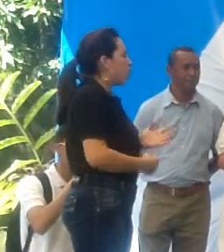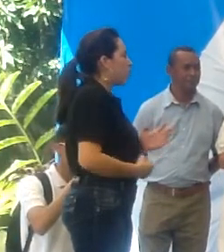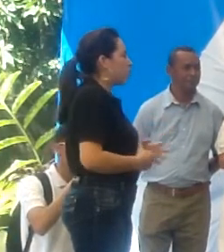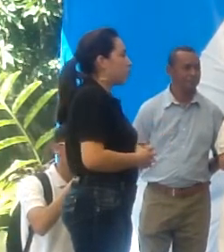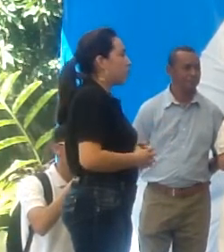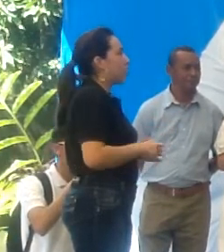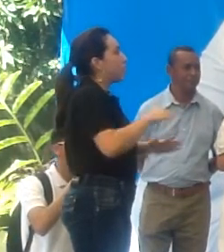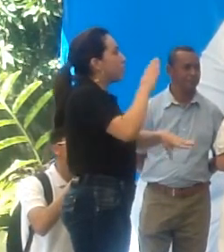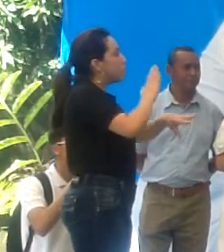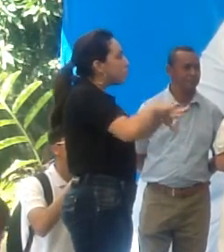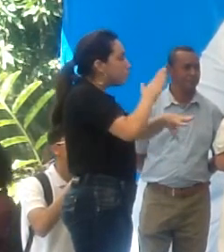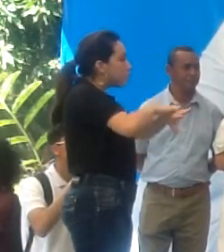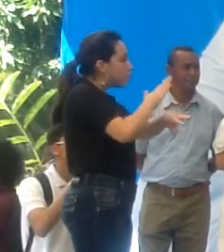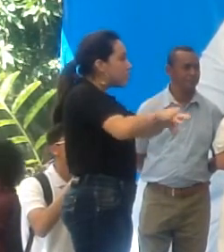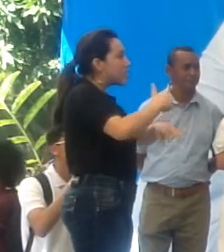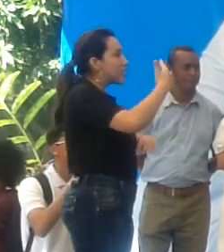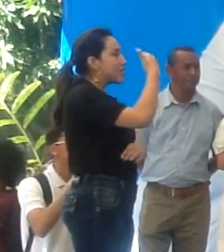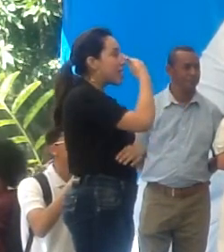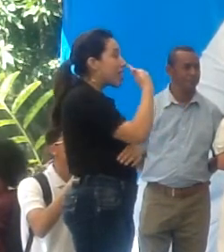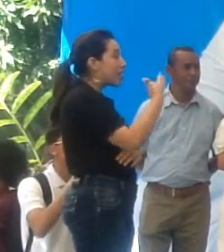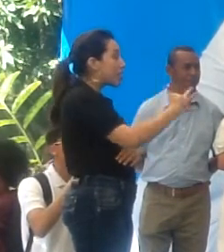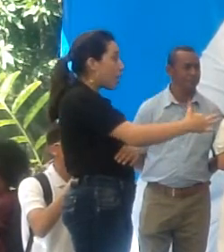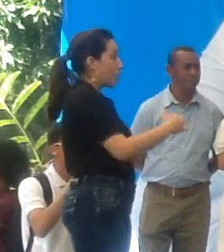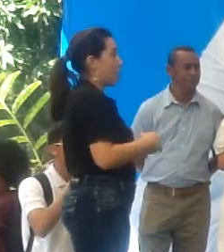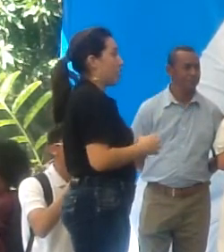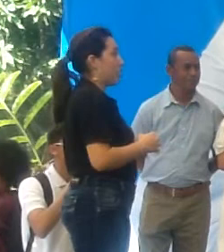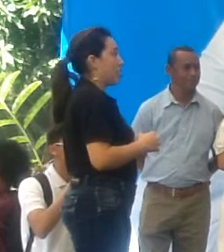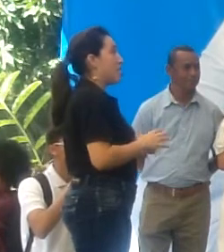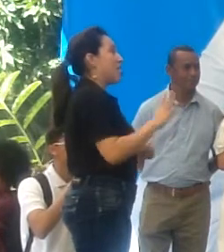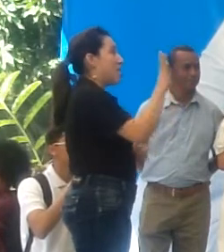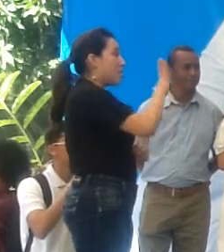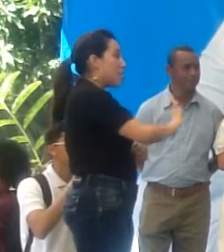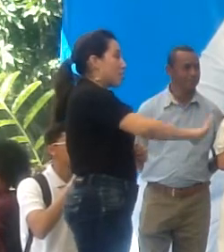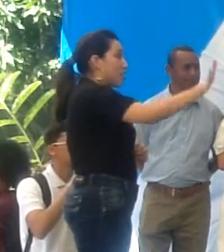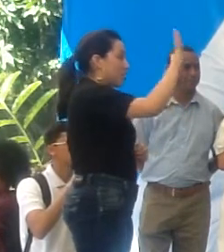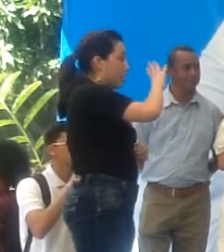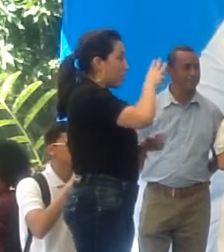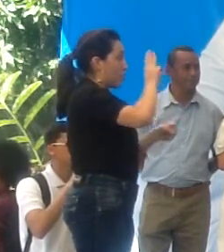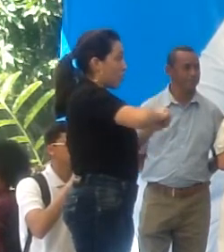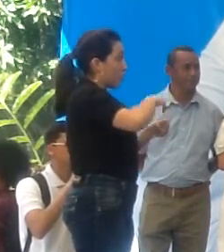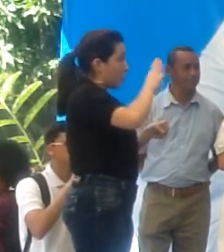es anunciarle a Santa Marta y al departamento del Magdalena